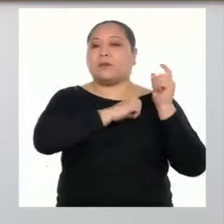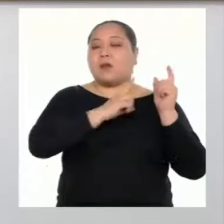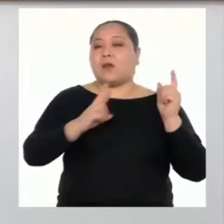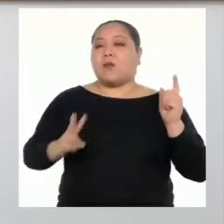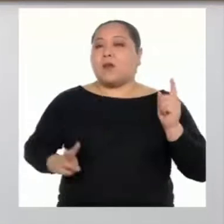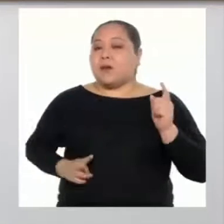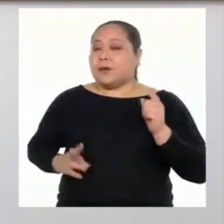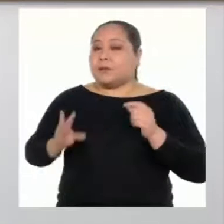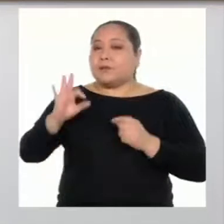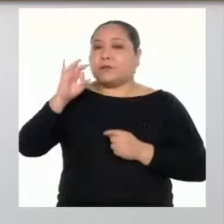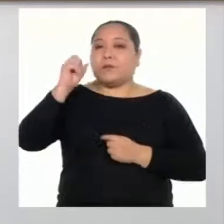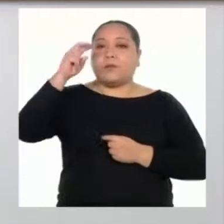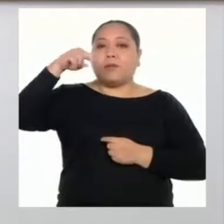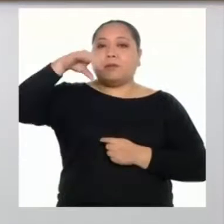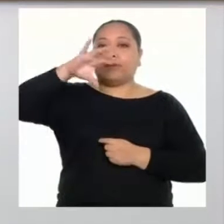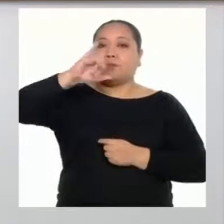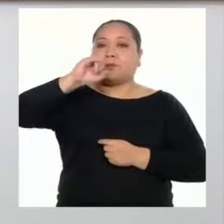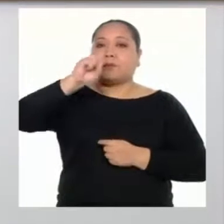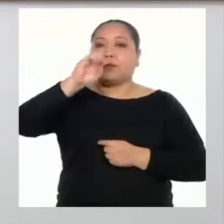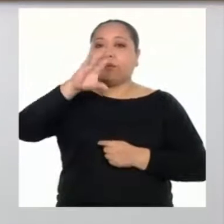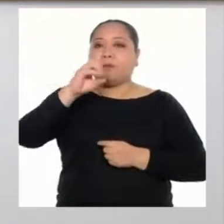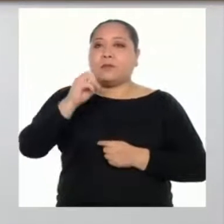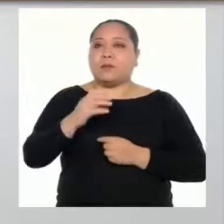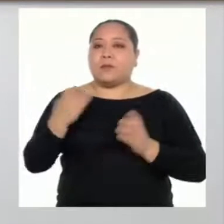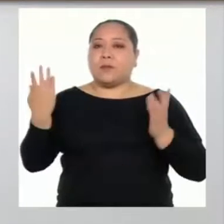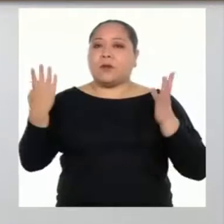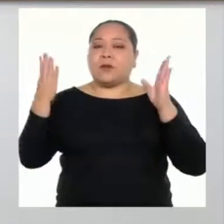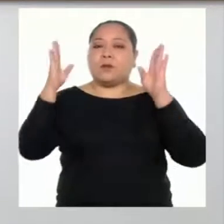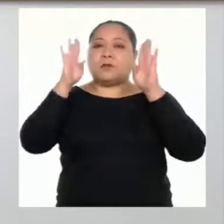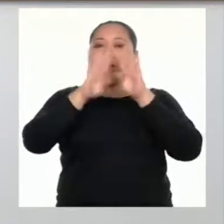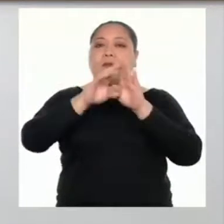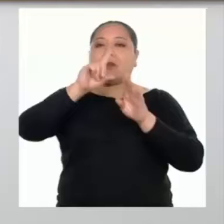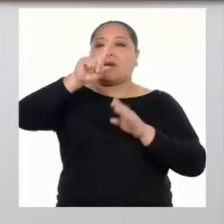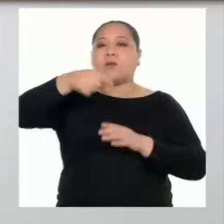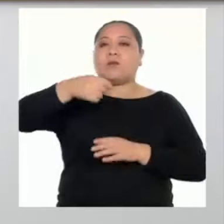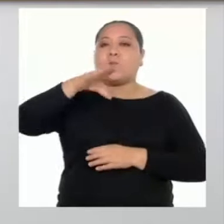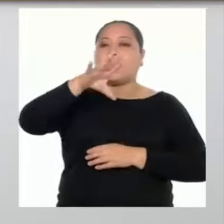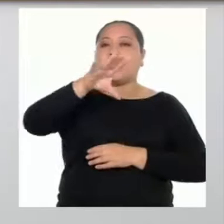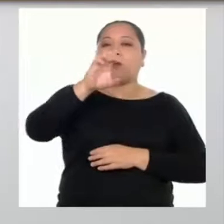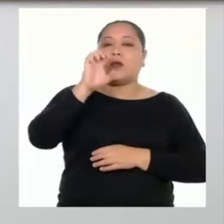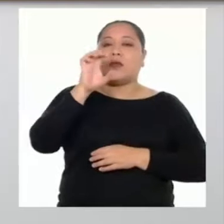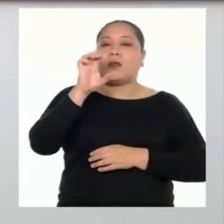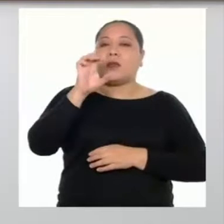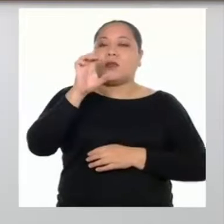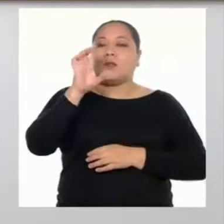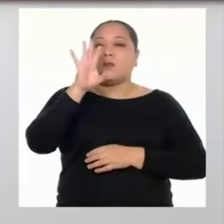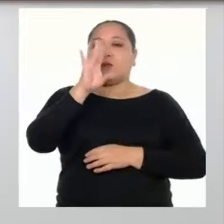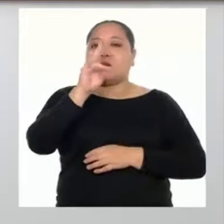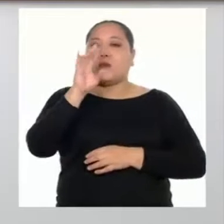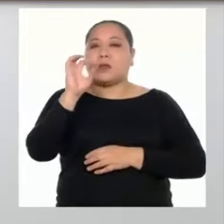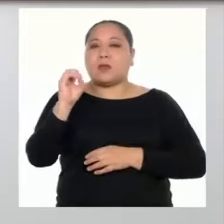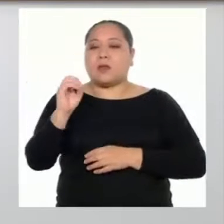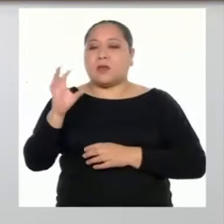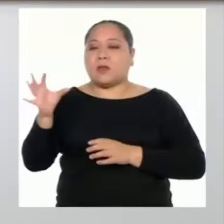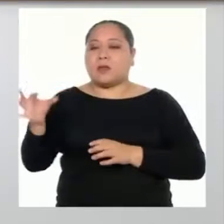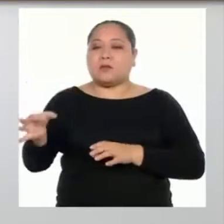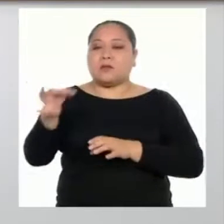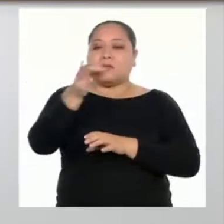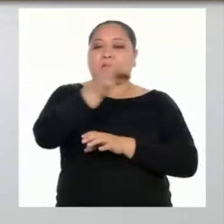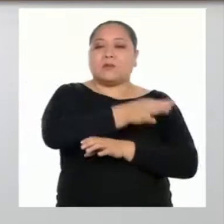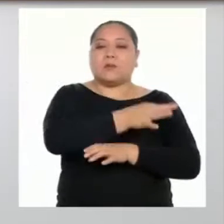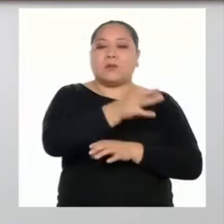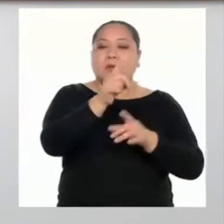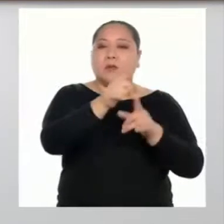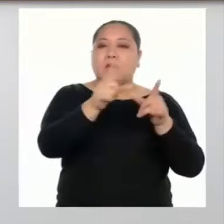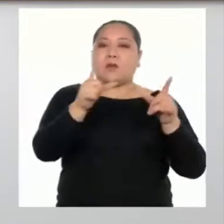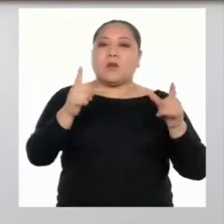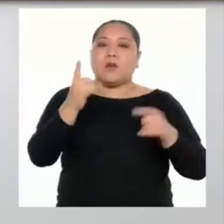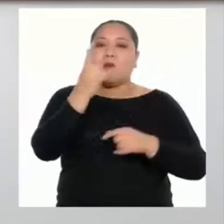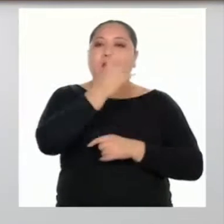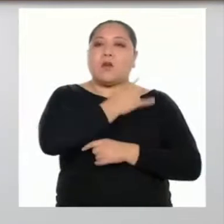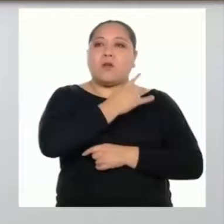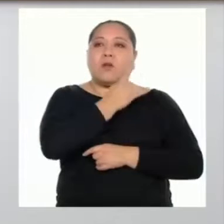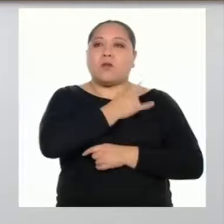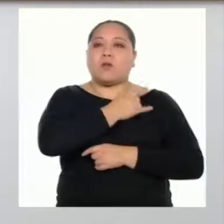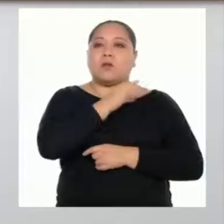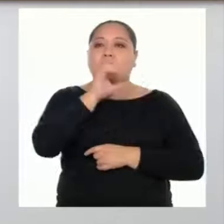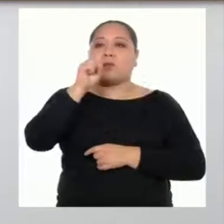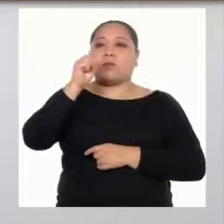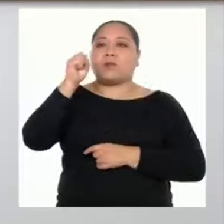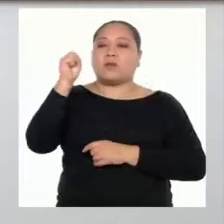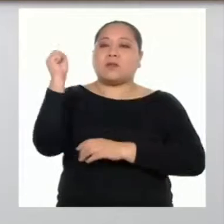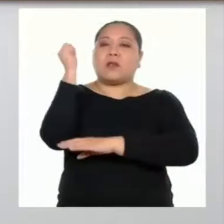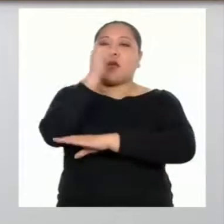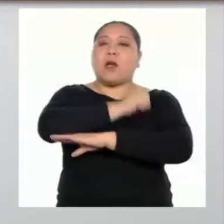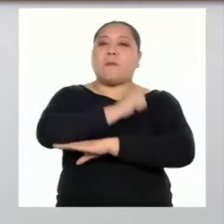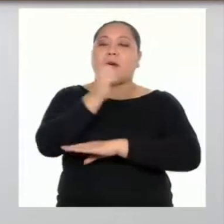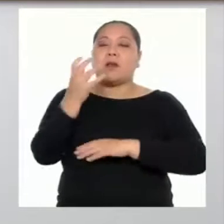virrey Francisco de Toledo la cerró en 1570 y trasladó su local a la Universidad de